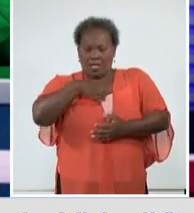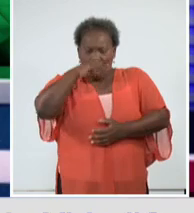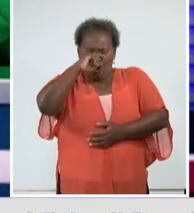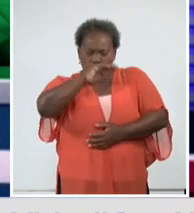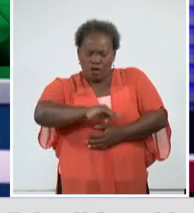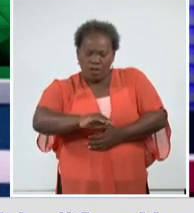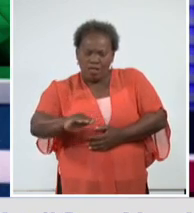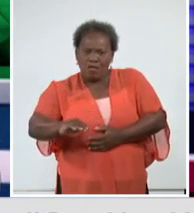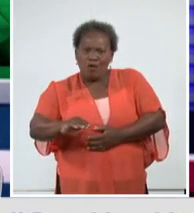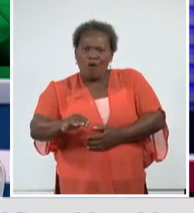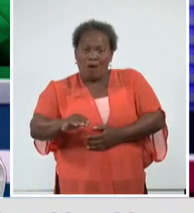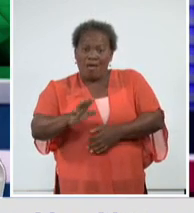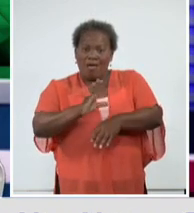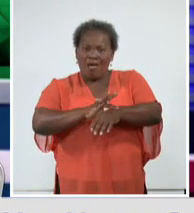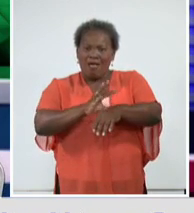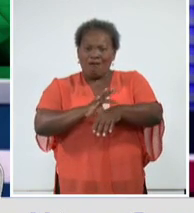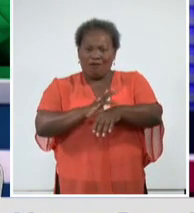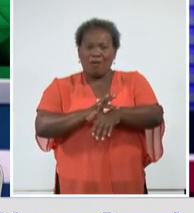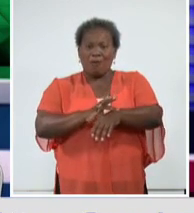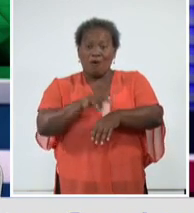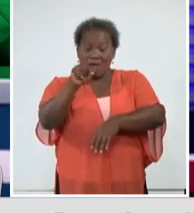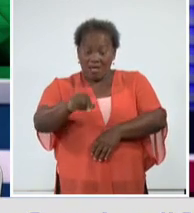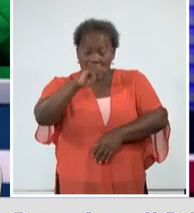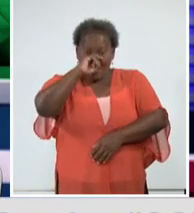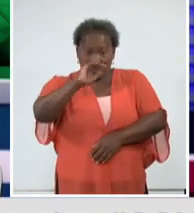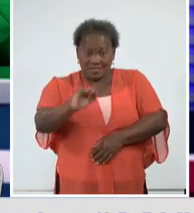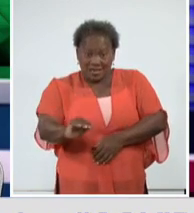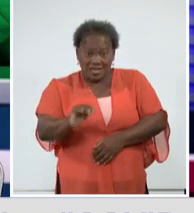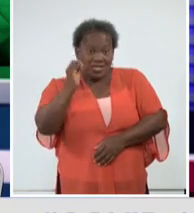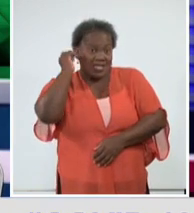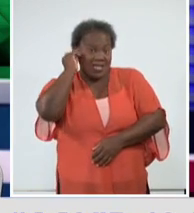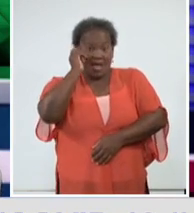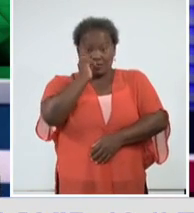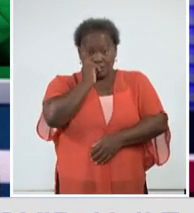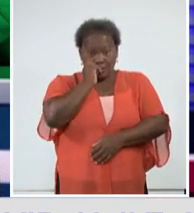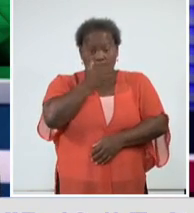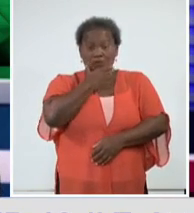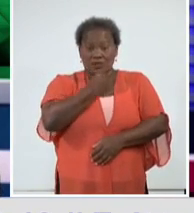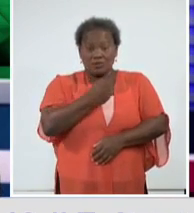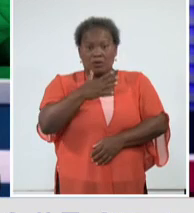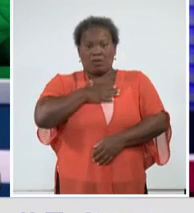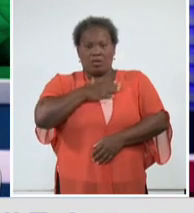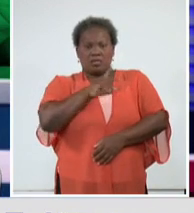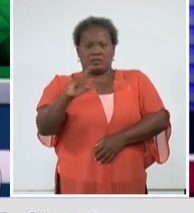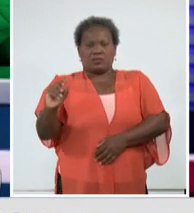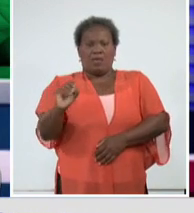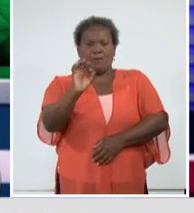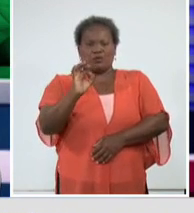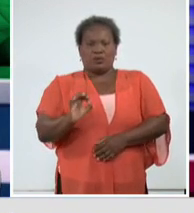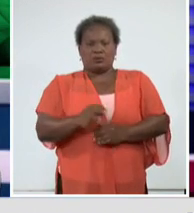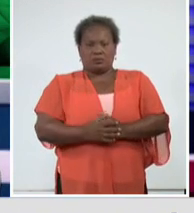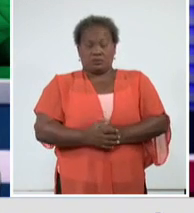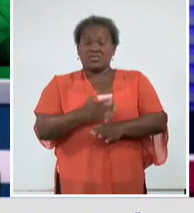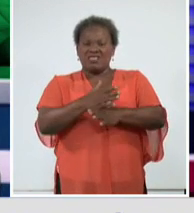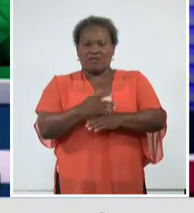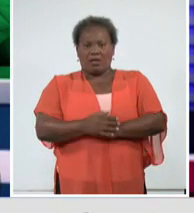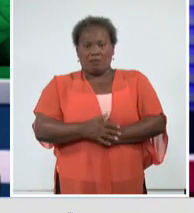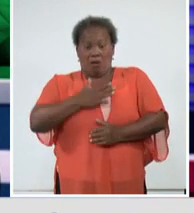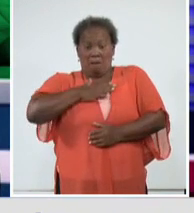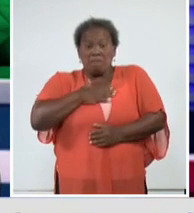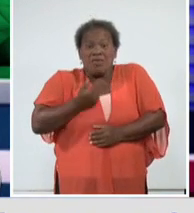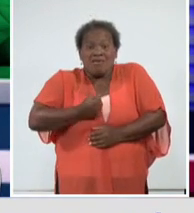o un adolescente, ese niño, esa niña y ese adolescente es el 100% de los contagiados. Y es por eso que siempre hacemos